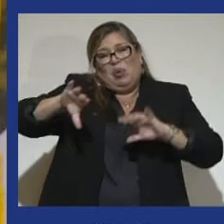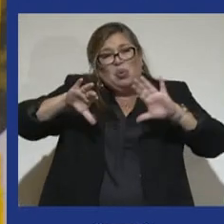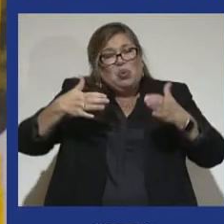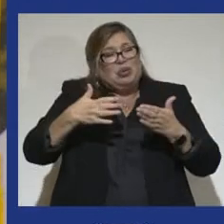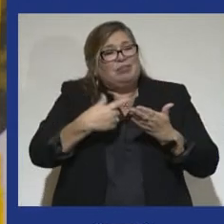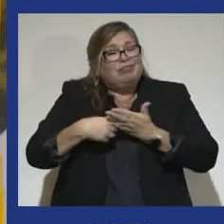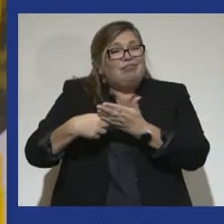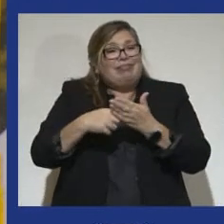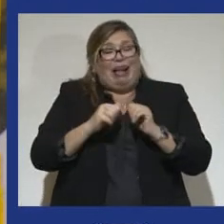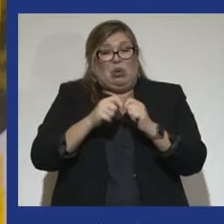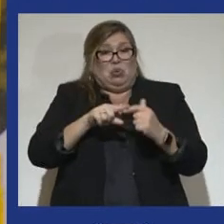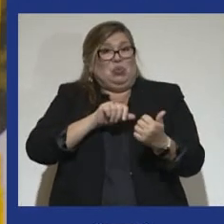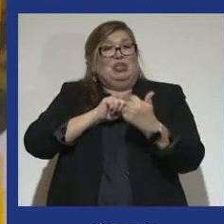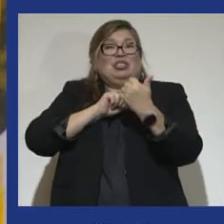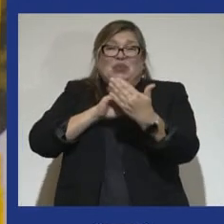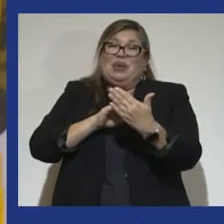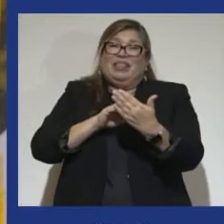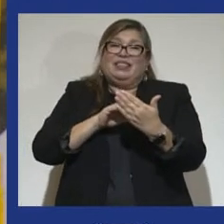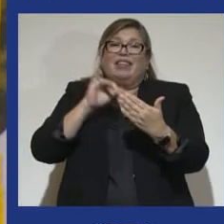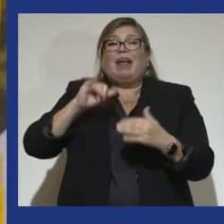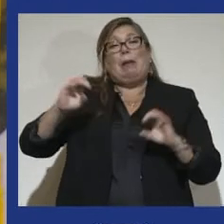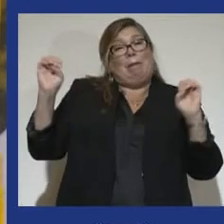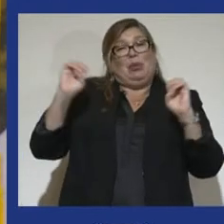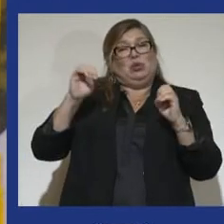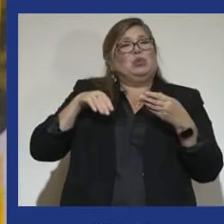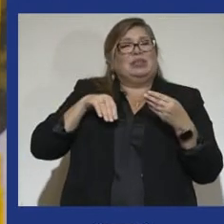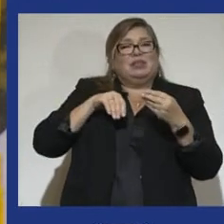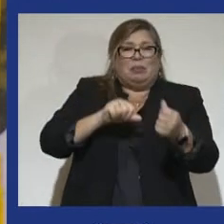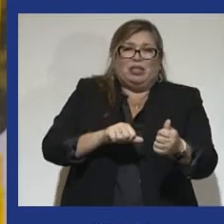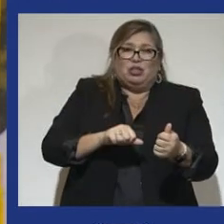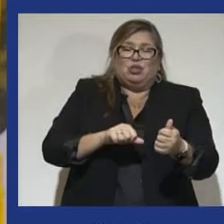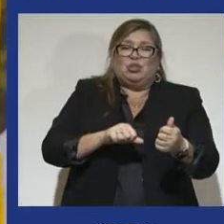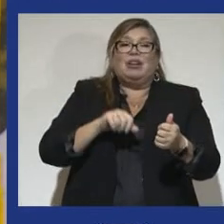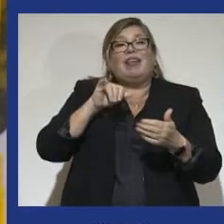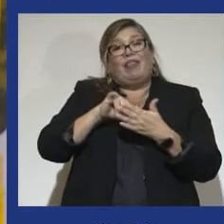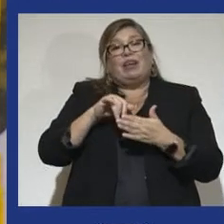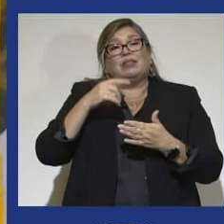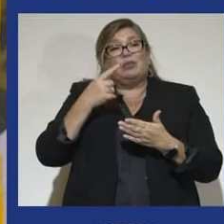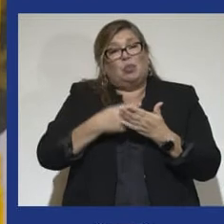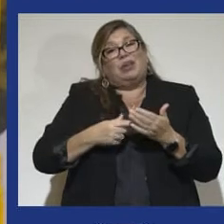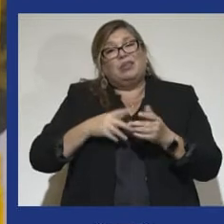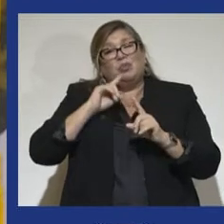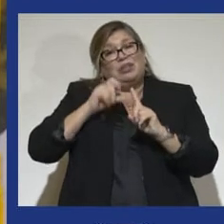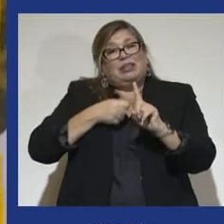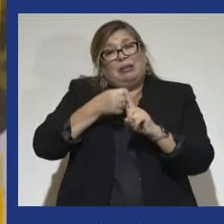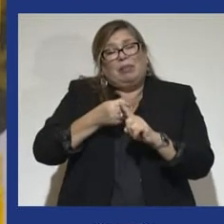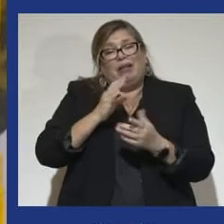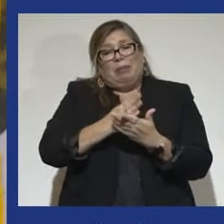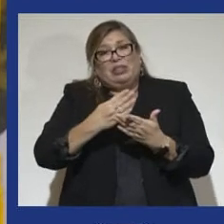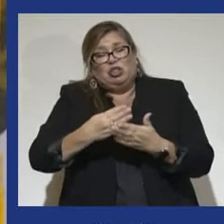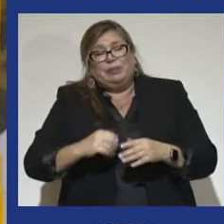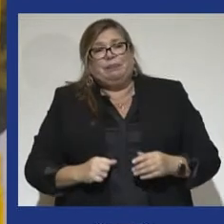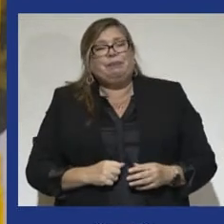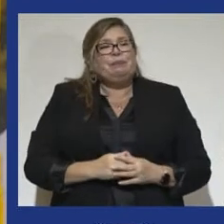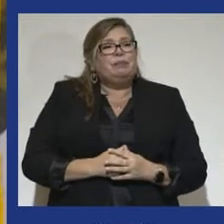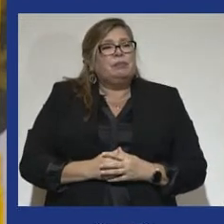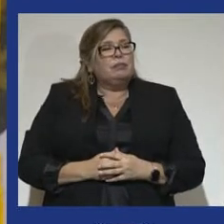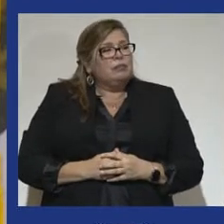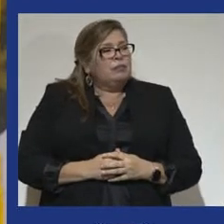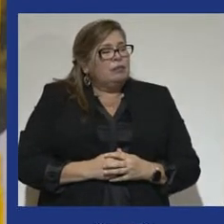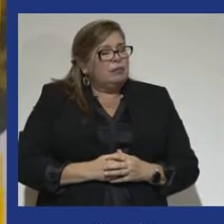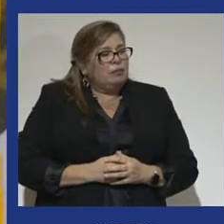sobre cómo abordar estos gastos de emergencia que están haciendo va a ascender el